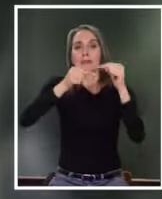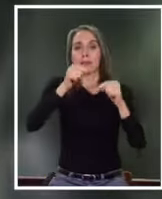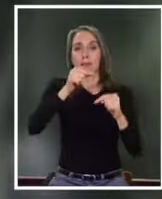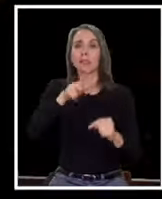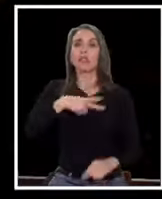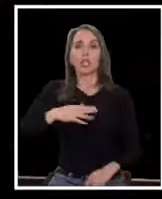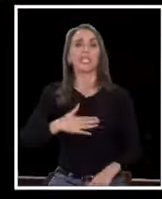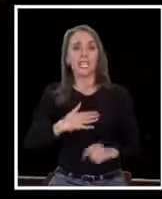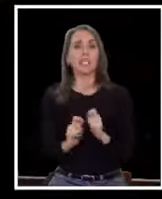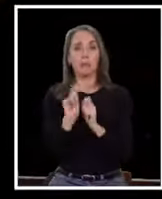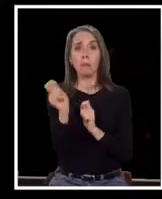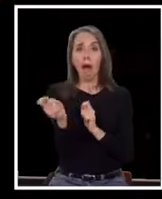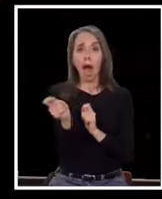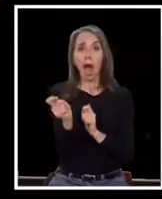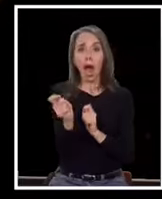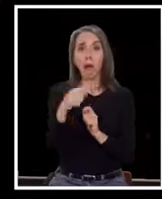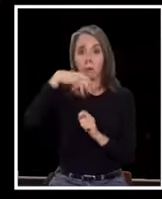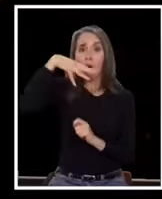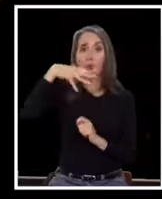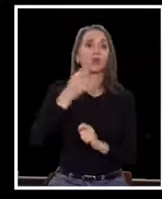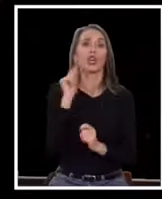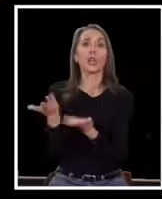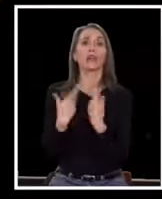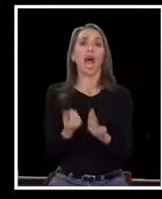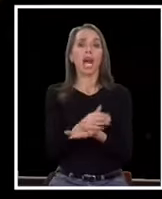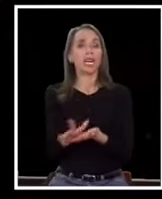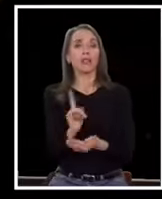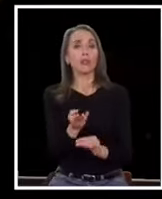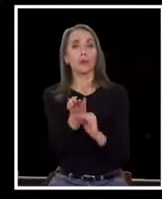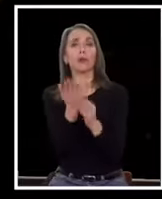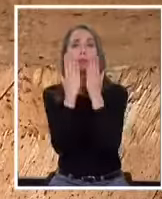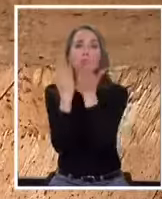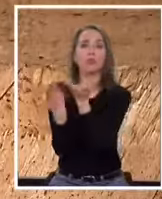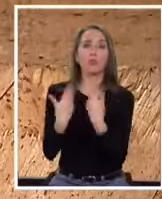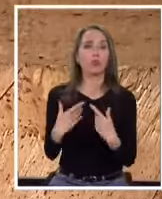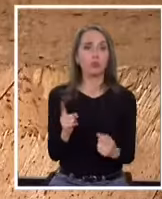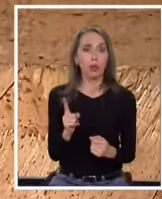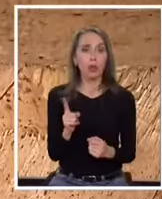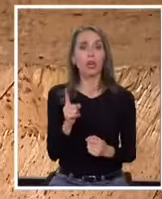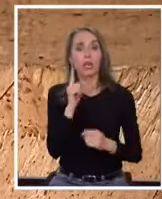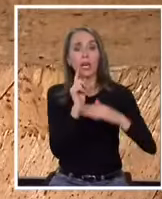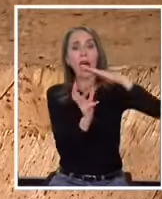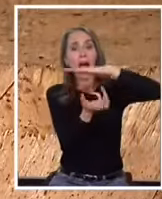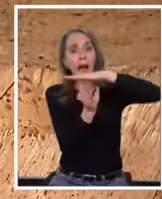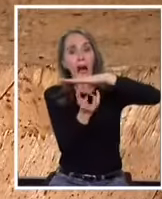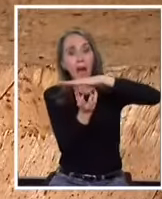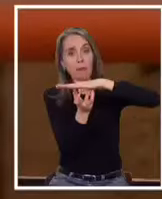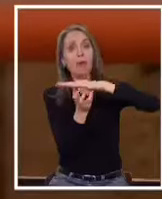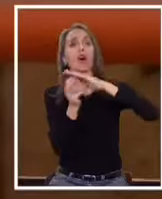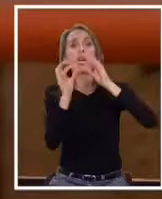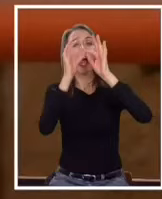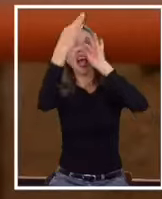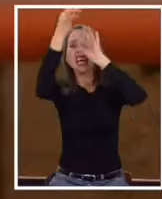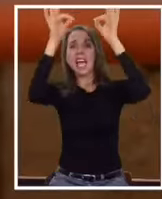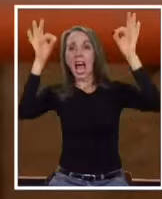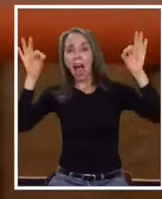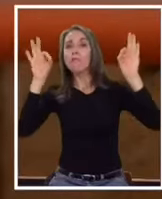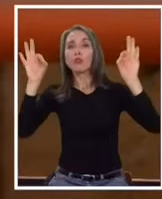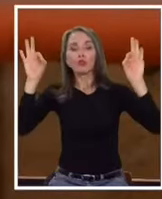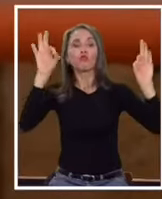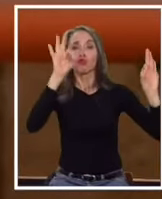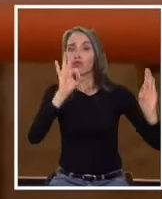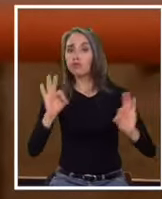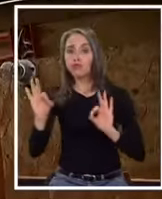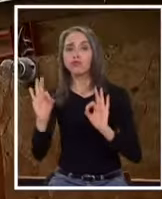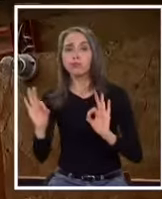Nosotros queremos pagar, nosotros no queremos nada gratis, no estamos pidiendo nada regalado. Tienen ampolletas y toda la conexión eléctrica realizada, pero